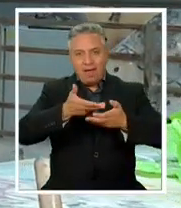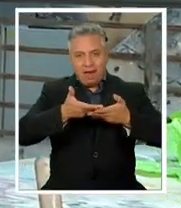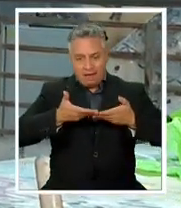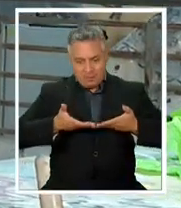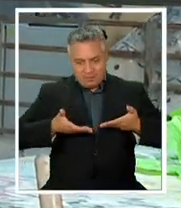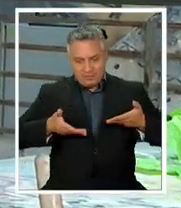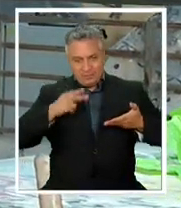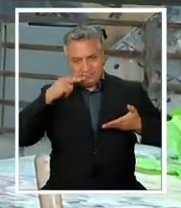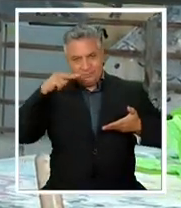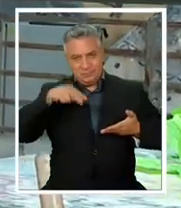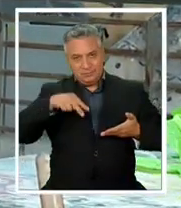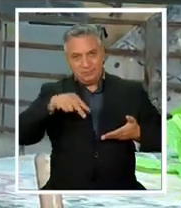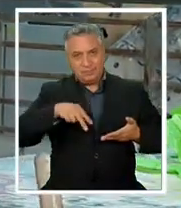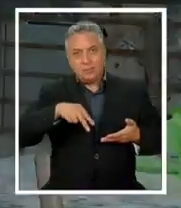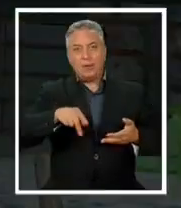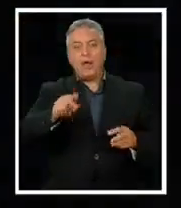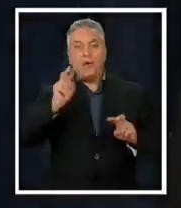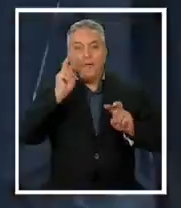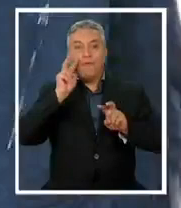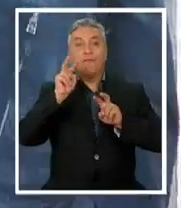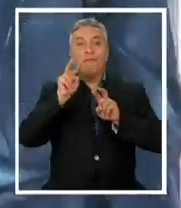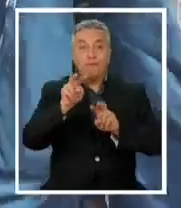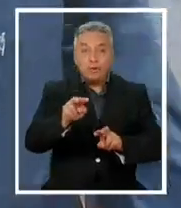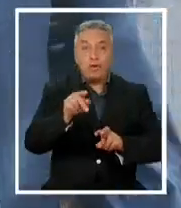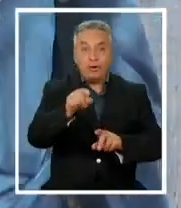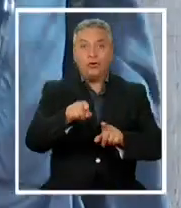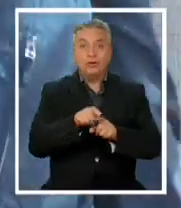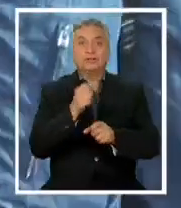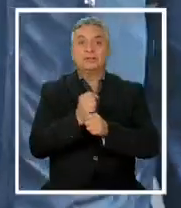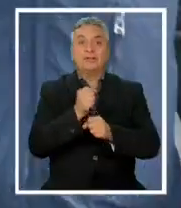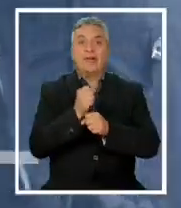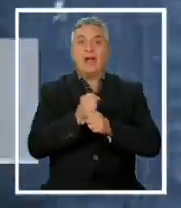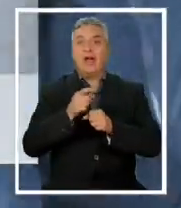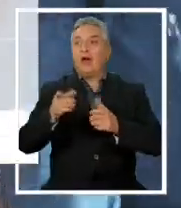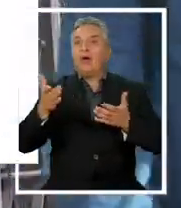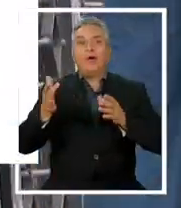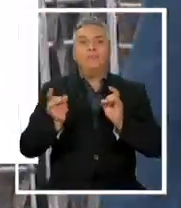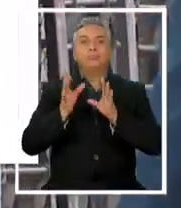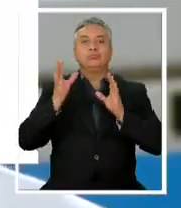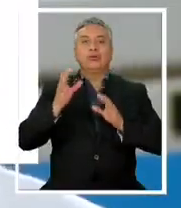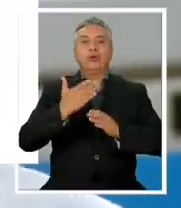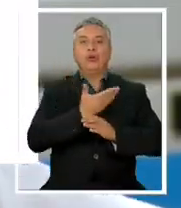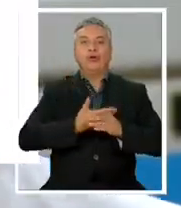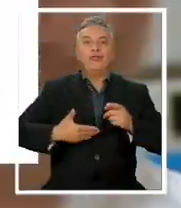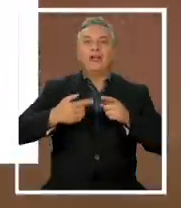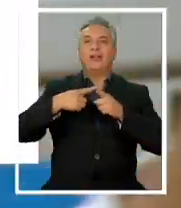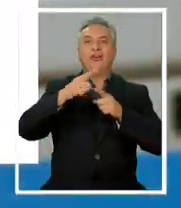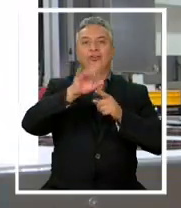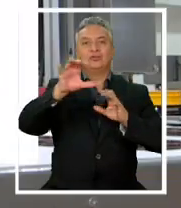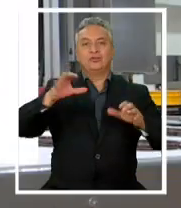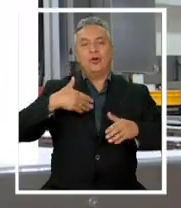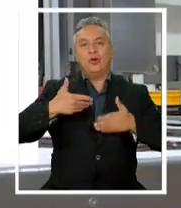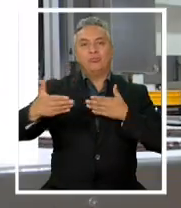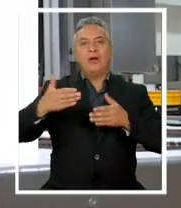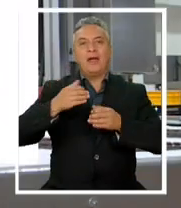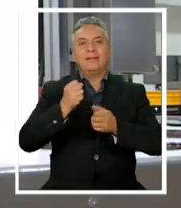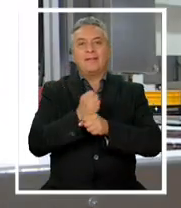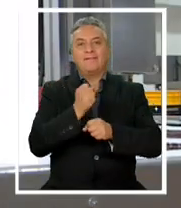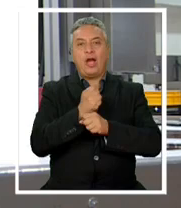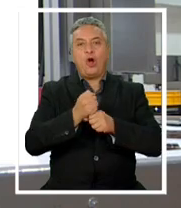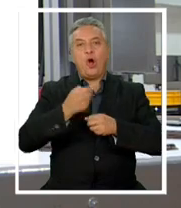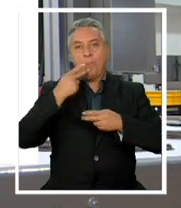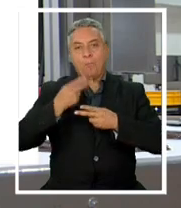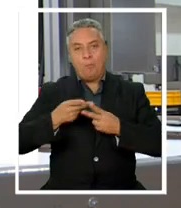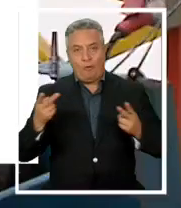en la plataforma como empleos públicos. Según el INE, la tasa de desocupación para personas entre 18 y 24 años llega